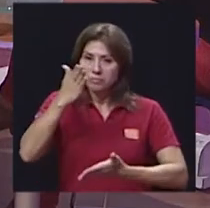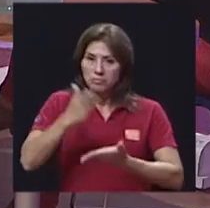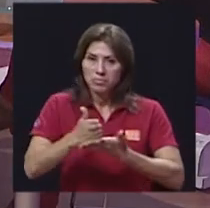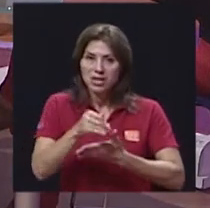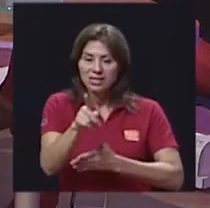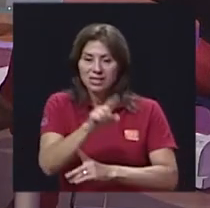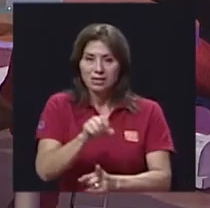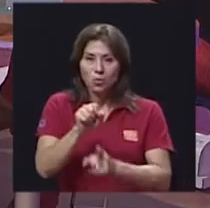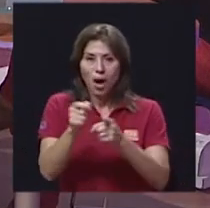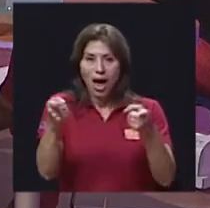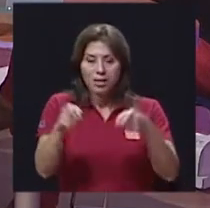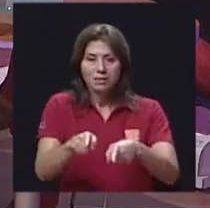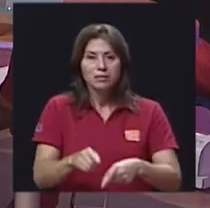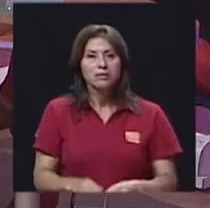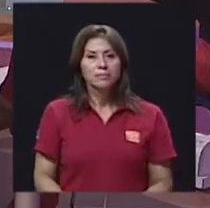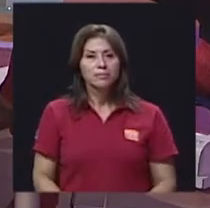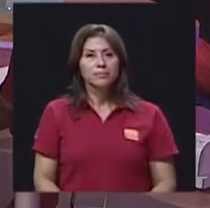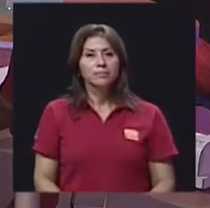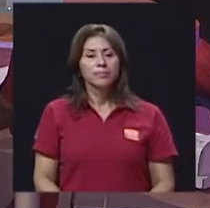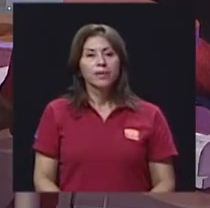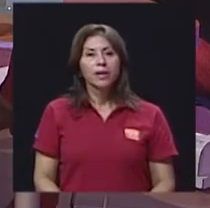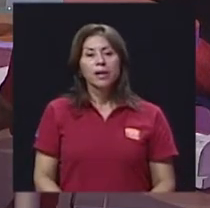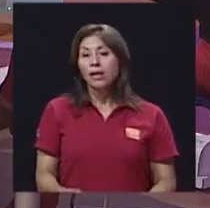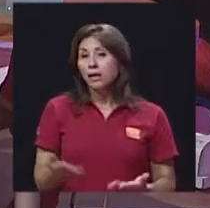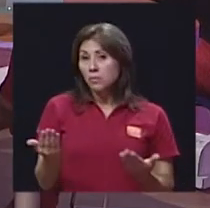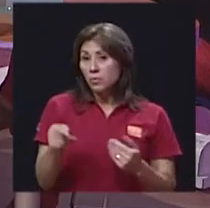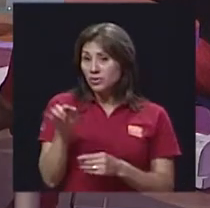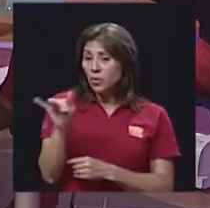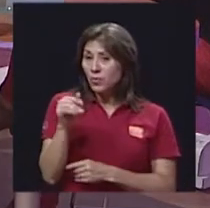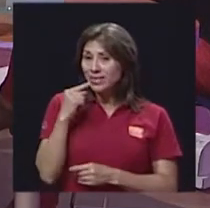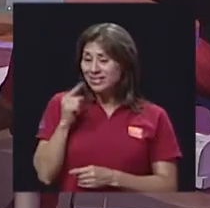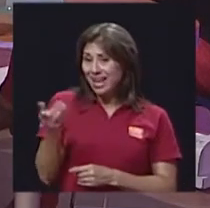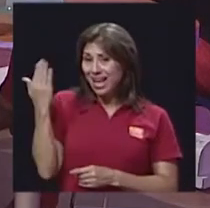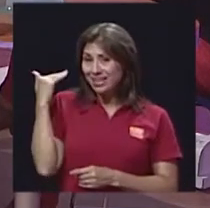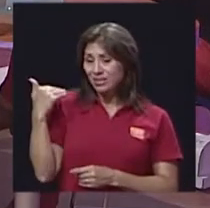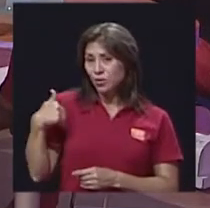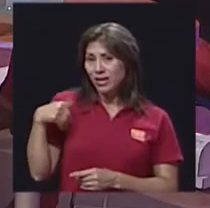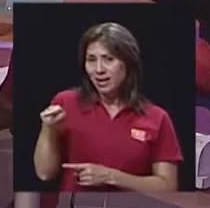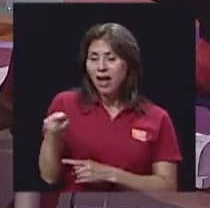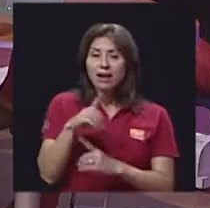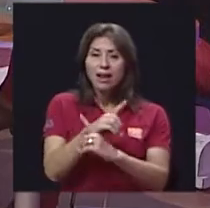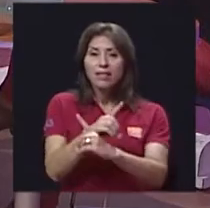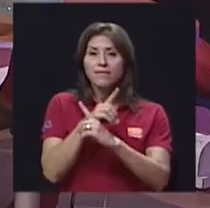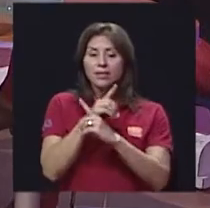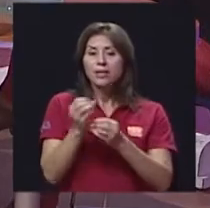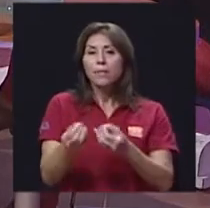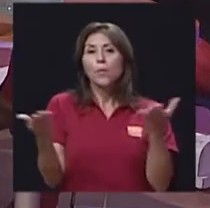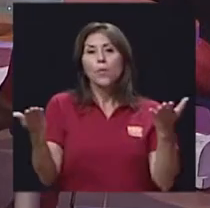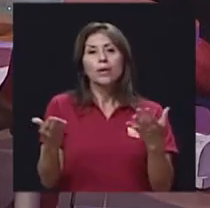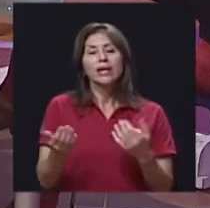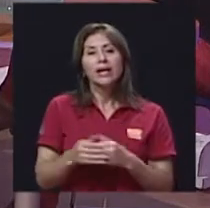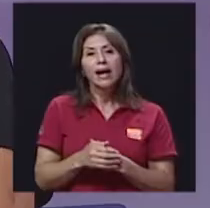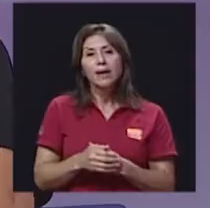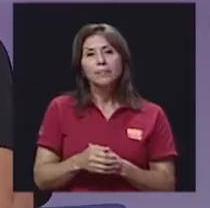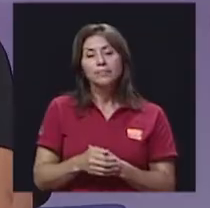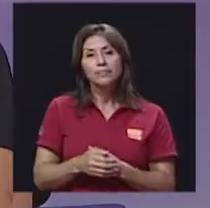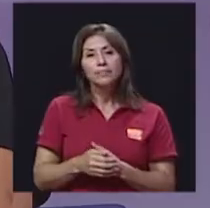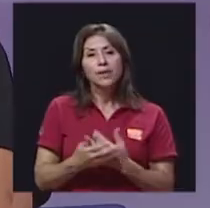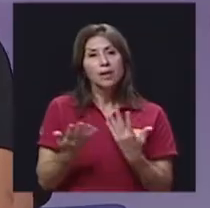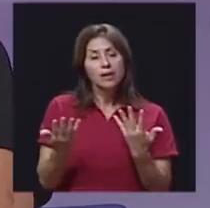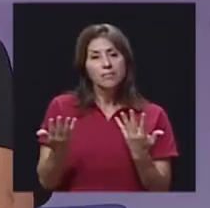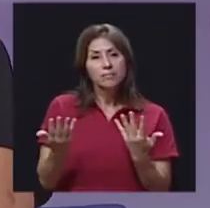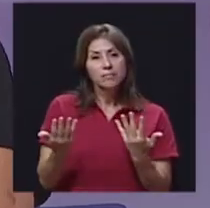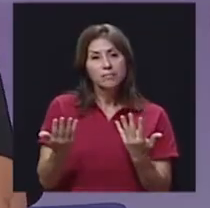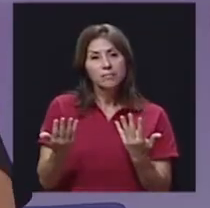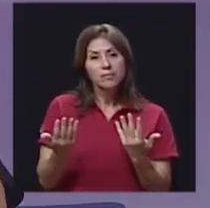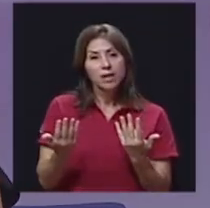Doña Elizabeth, en ese sentido que decía don Hernán, la defensa pública se dirige a la